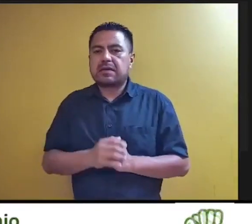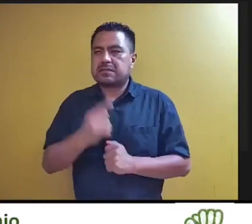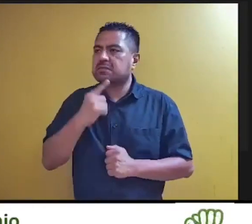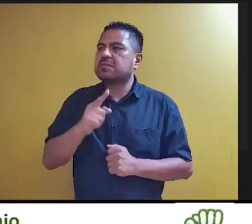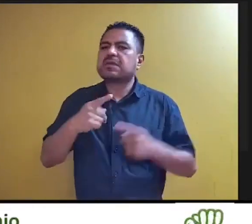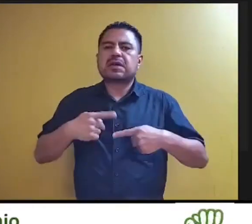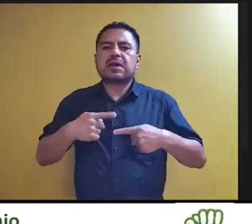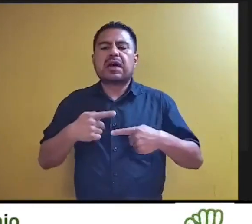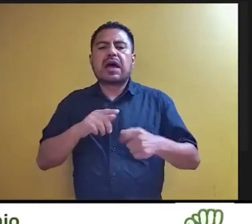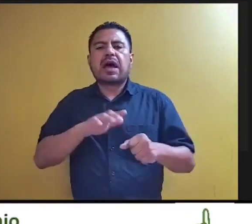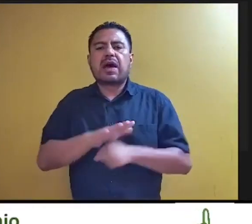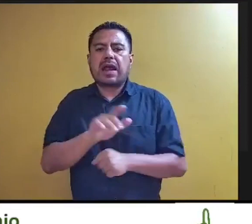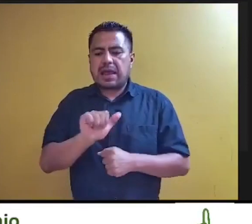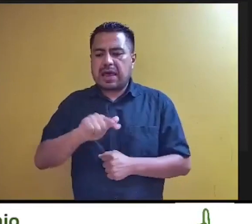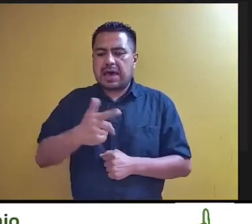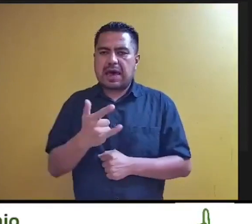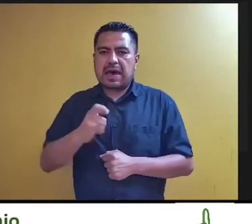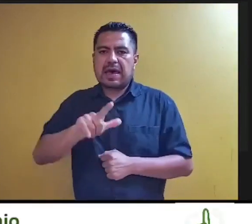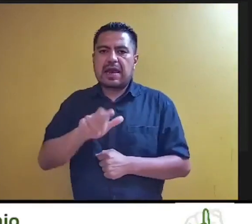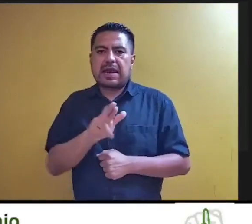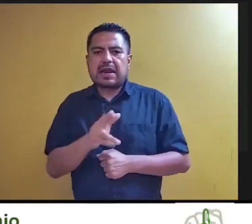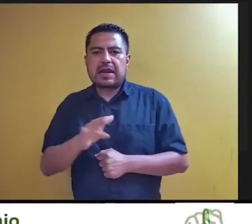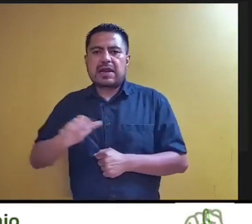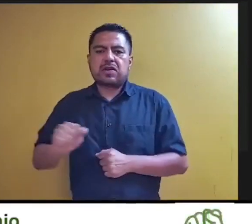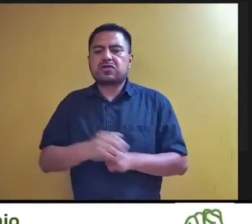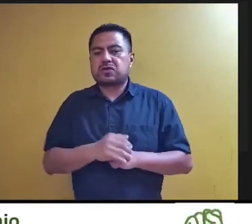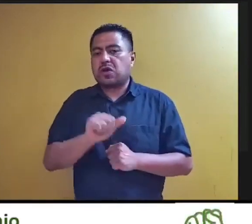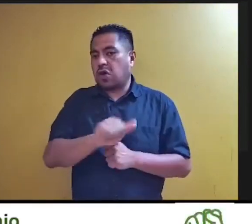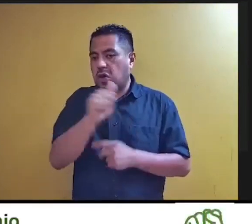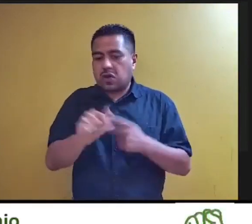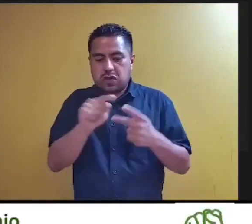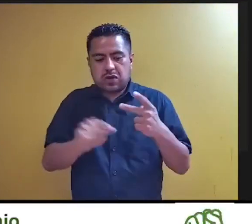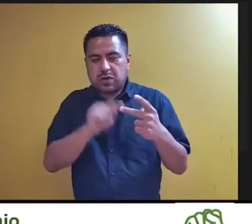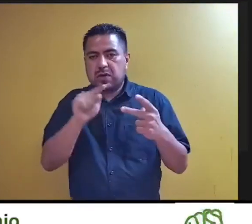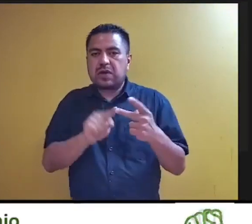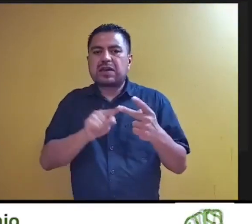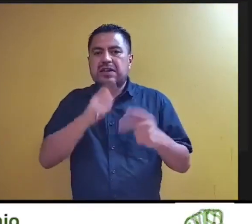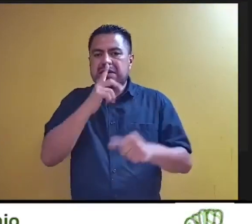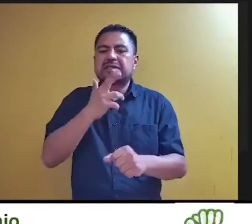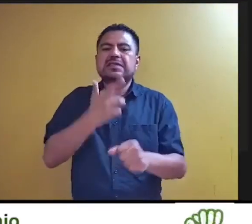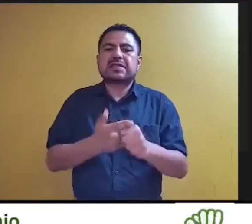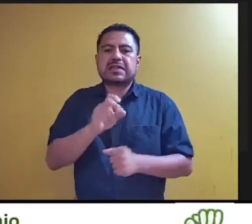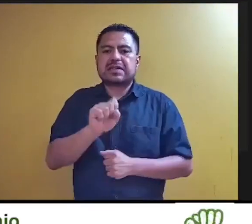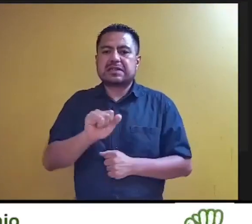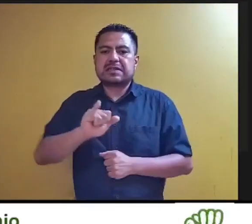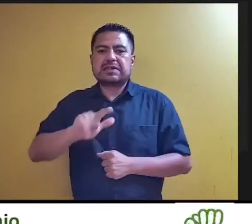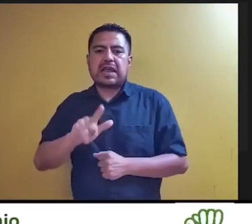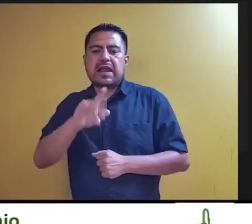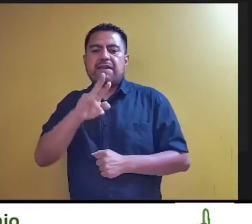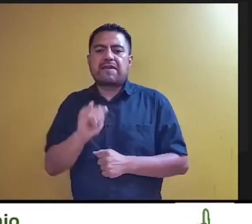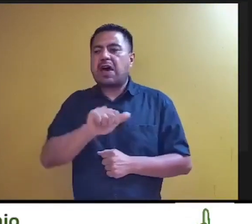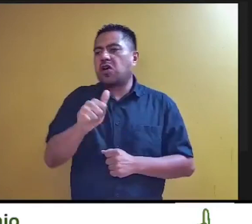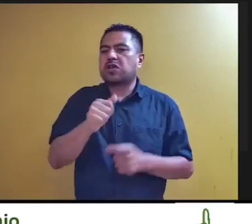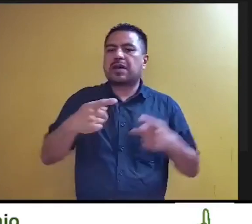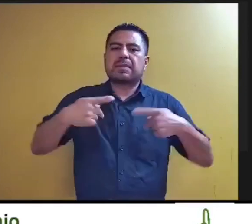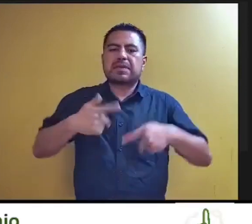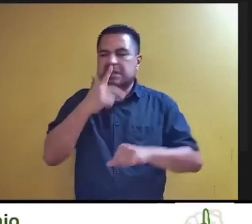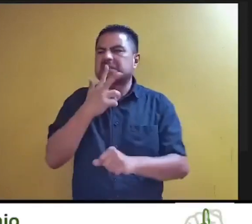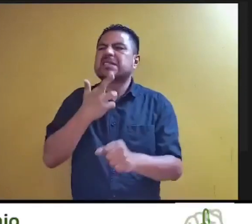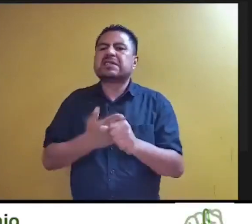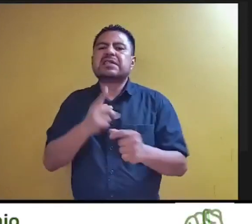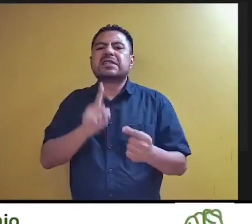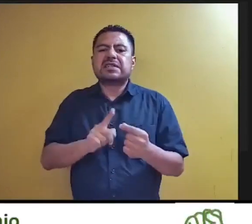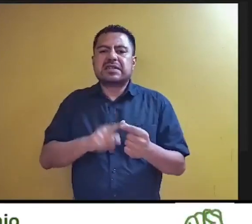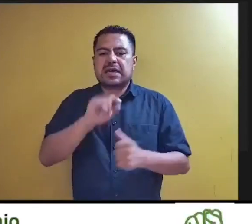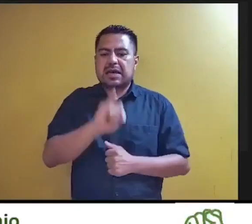denunciados Fructuoso Ángel Ríos. En el siguiente asunto, la parte actora es Silvia Martínez Ponce y otra persona, la autoridad responsable del